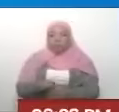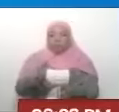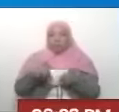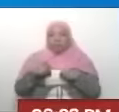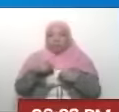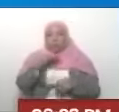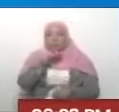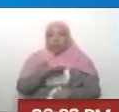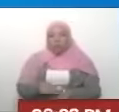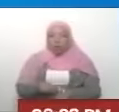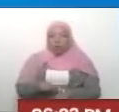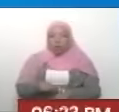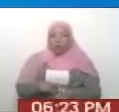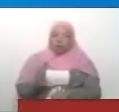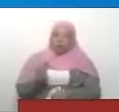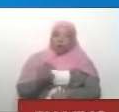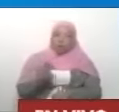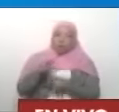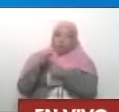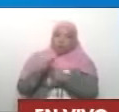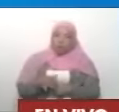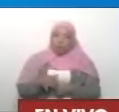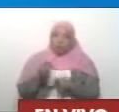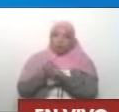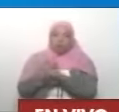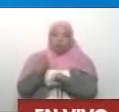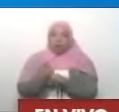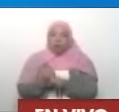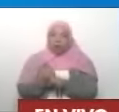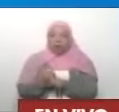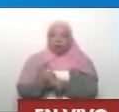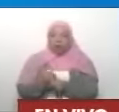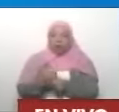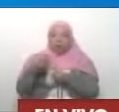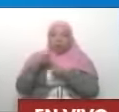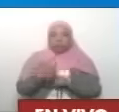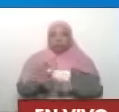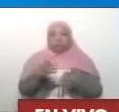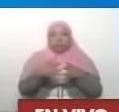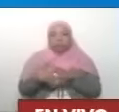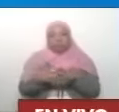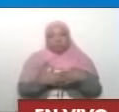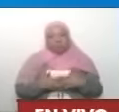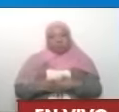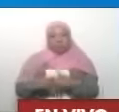la historia dominante del dominador del imperio.